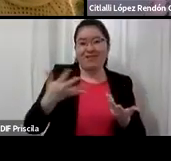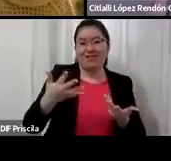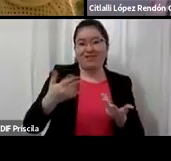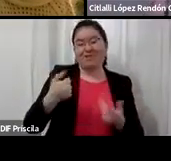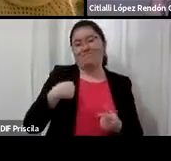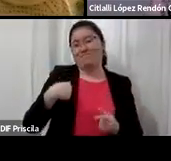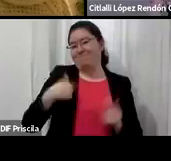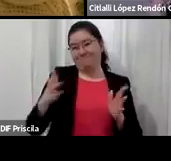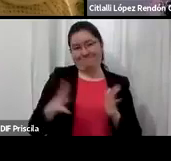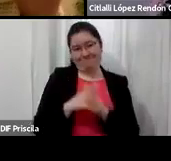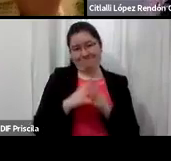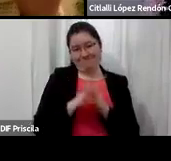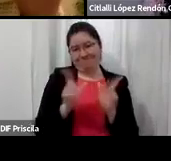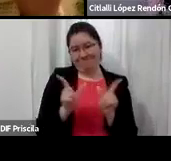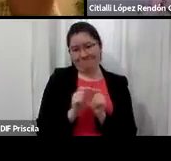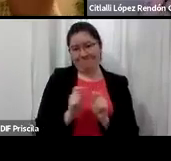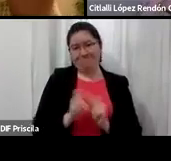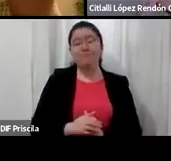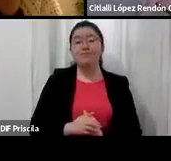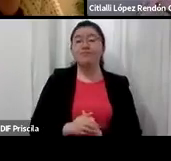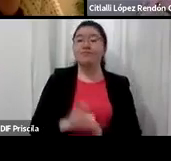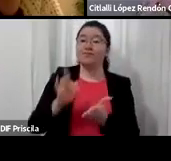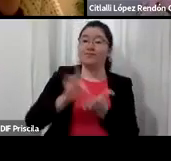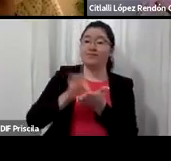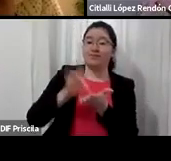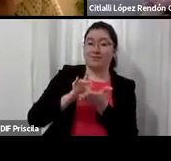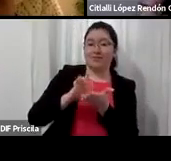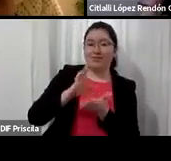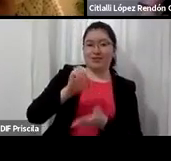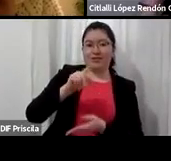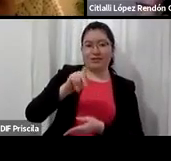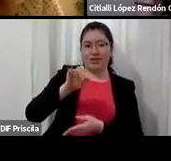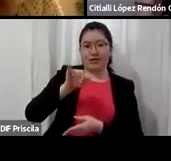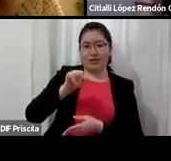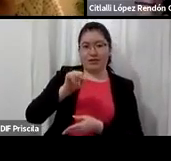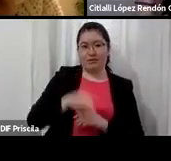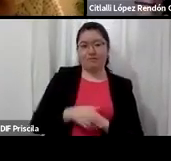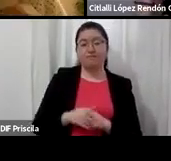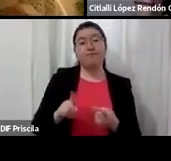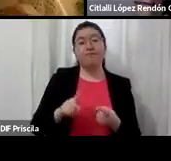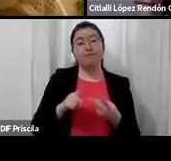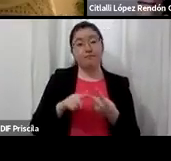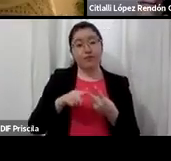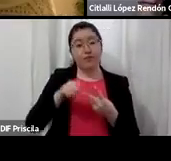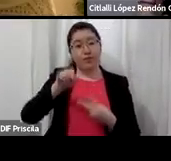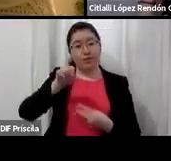Muchas gracias, Citlali. Tania había levantado la mano, ¿sí?